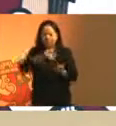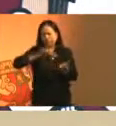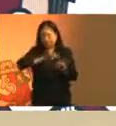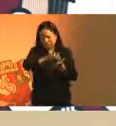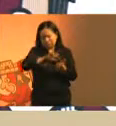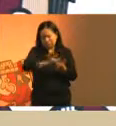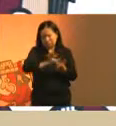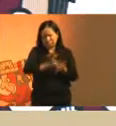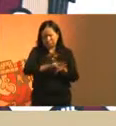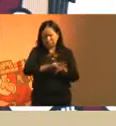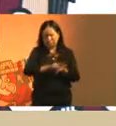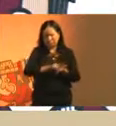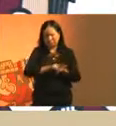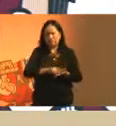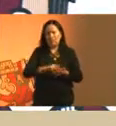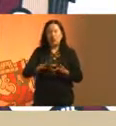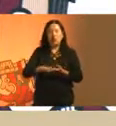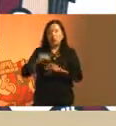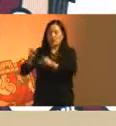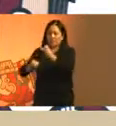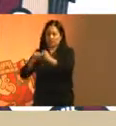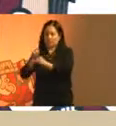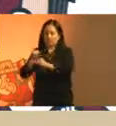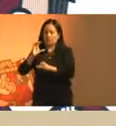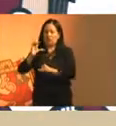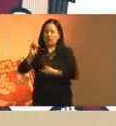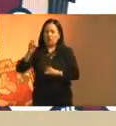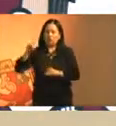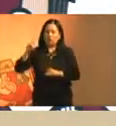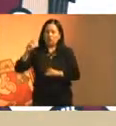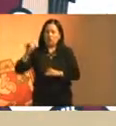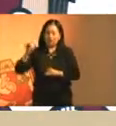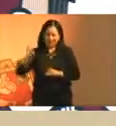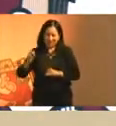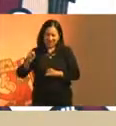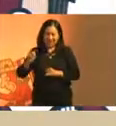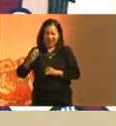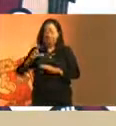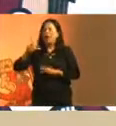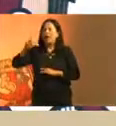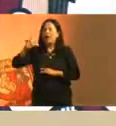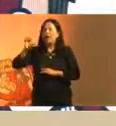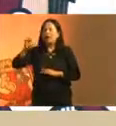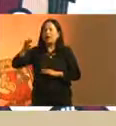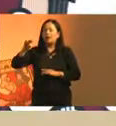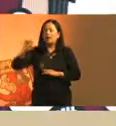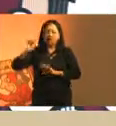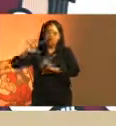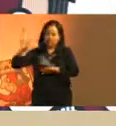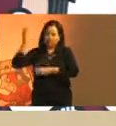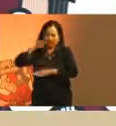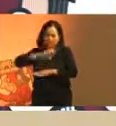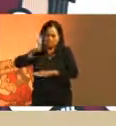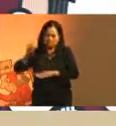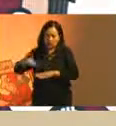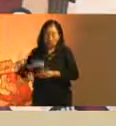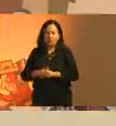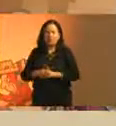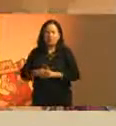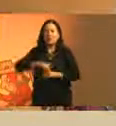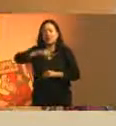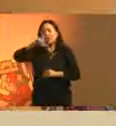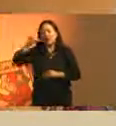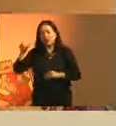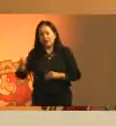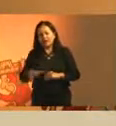para entonces la internacional comunista ya había muerto lenin empieza a tener confusiones de sus sobre su línea y